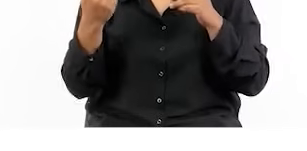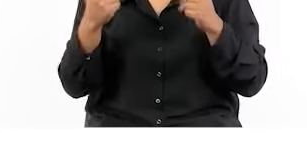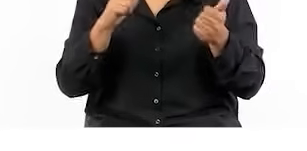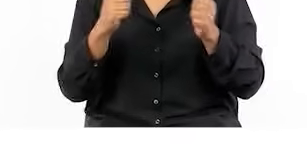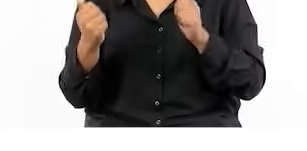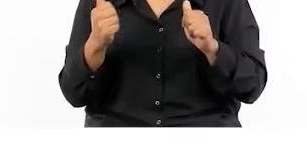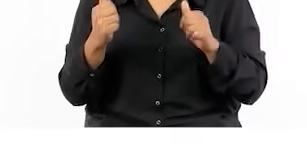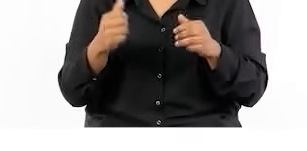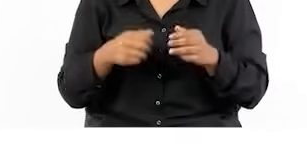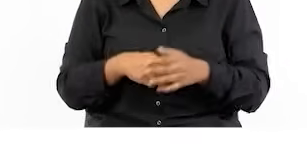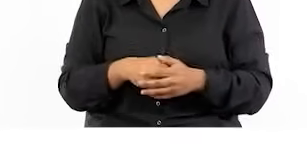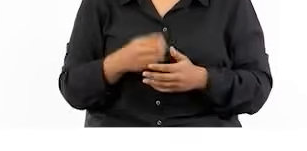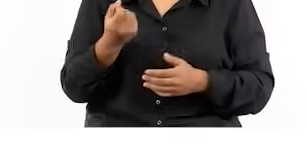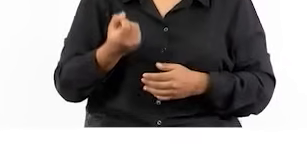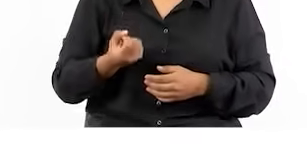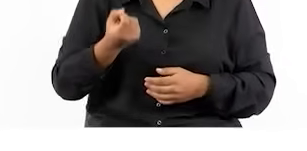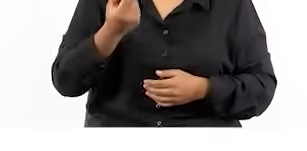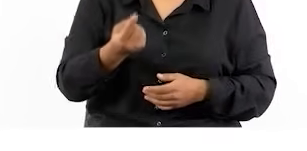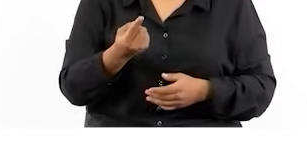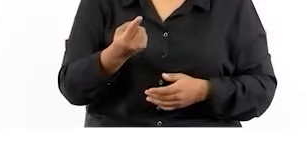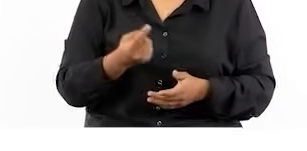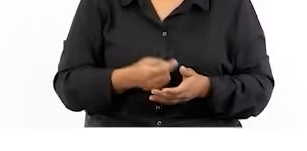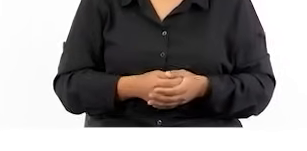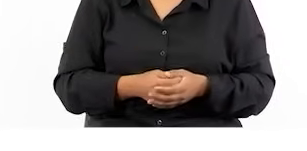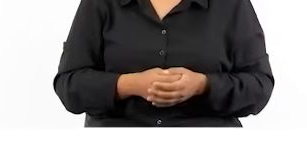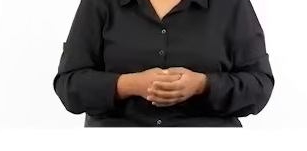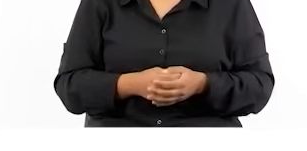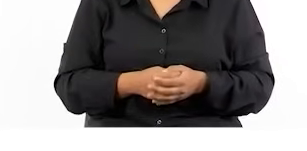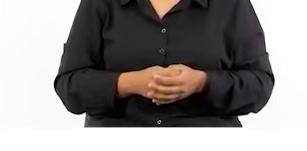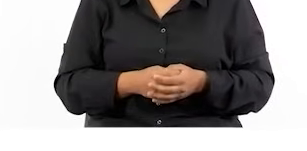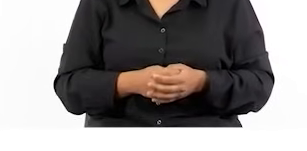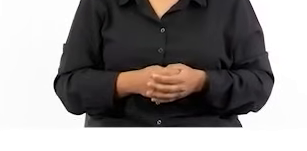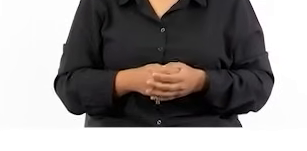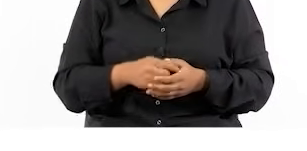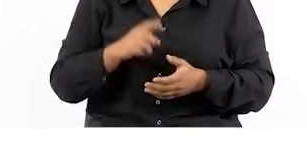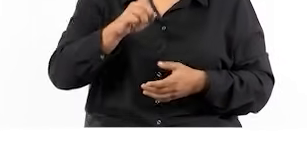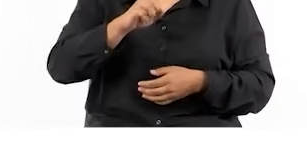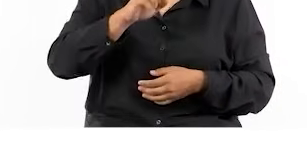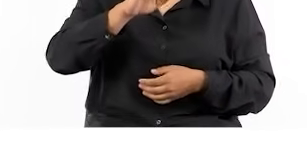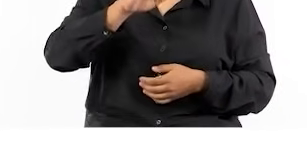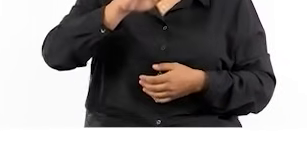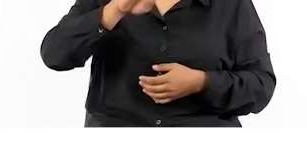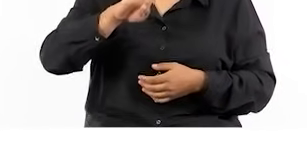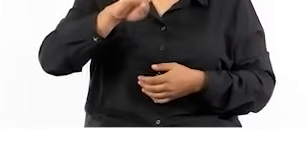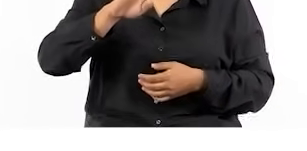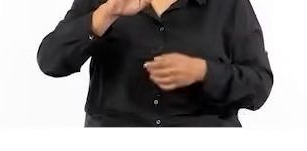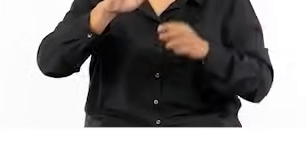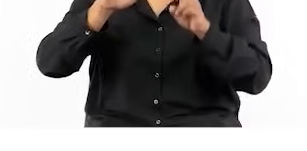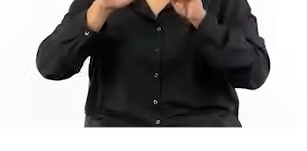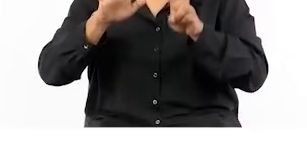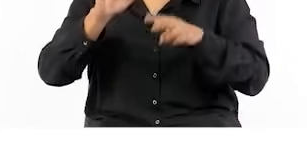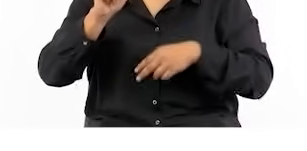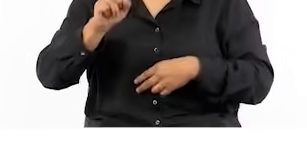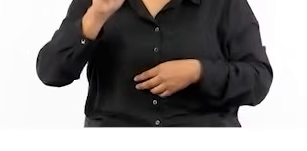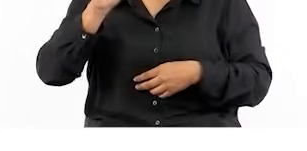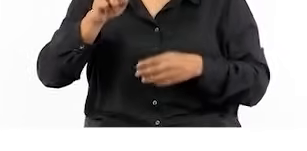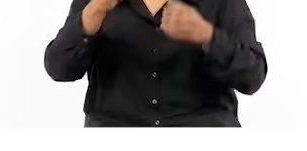los focos de esta elipse, varía en el año. El punto más cercano es cuando se